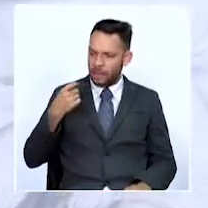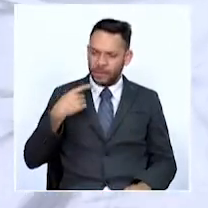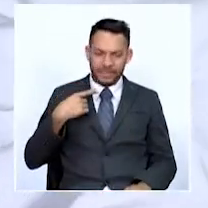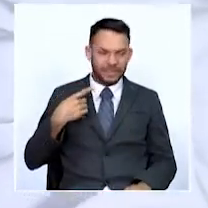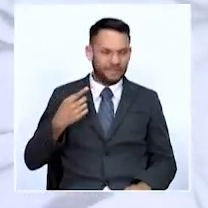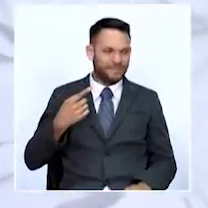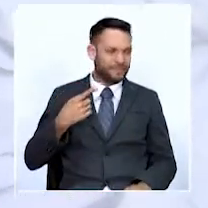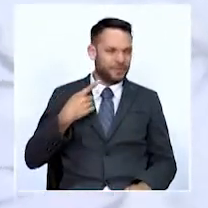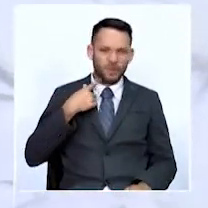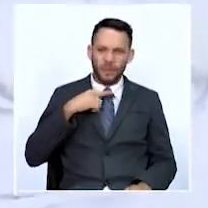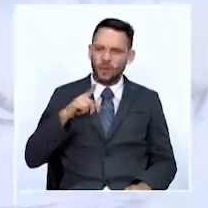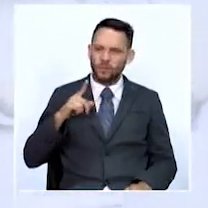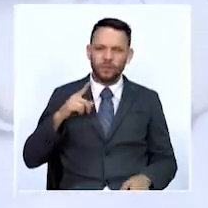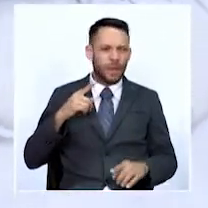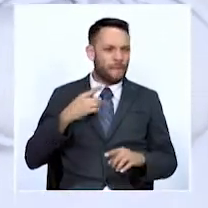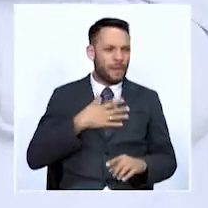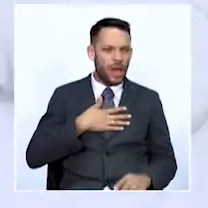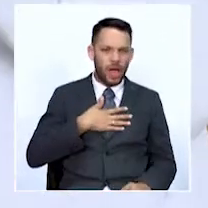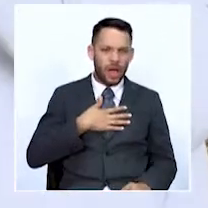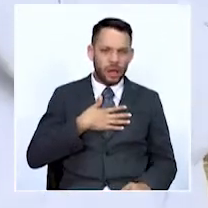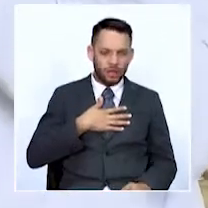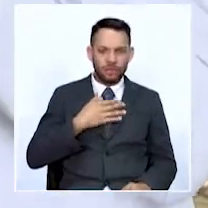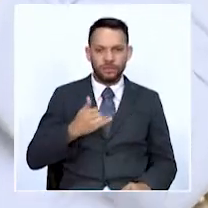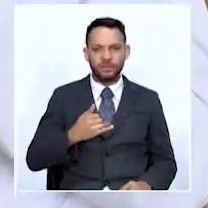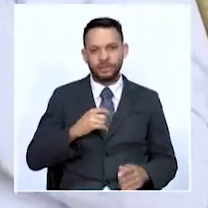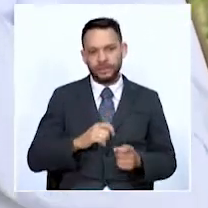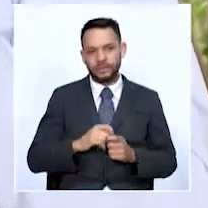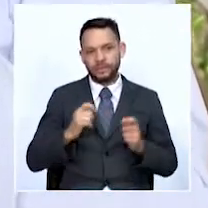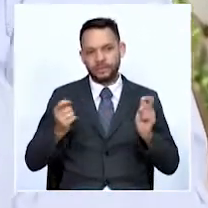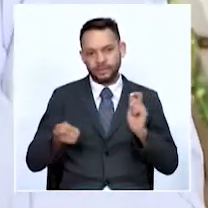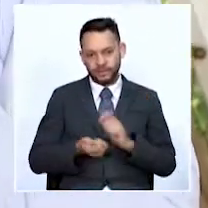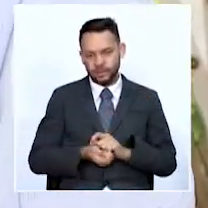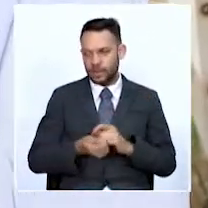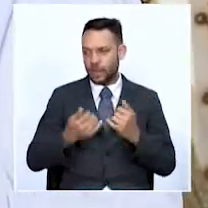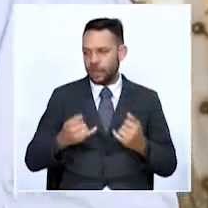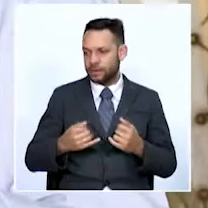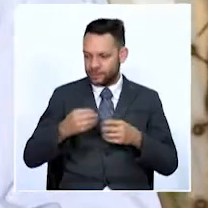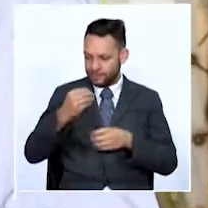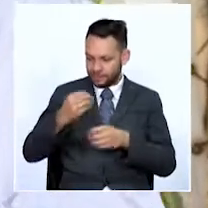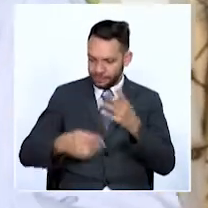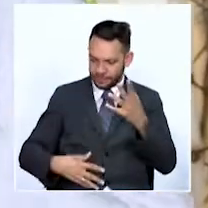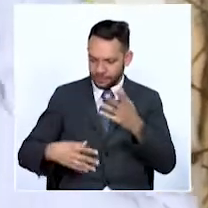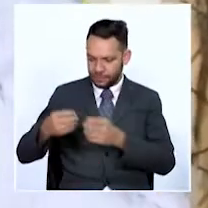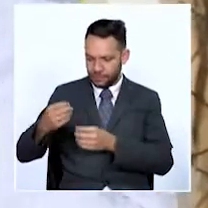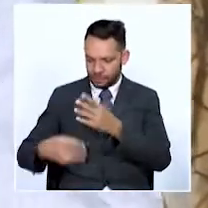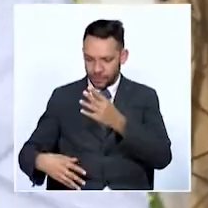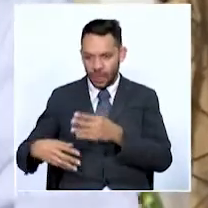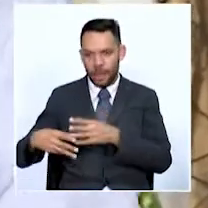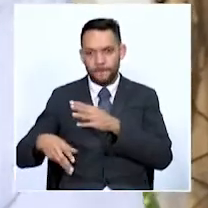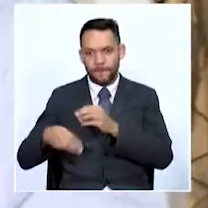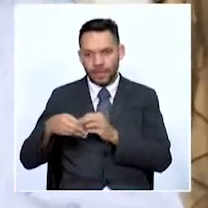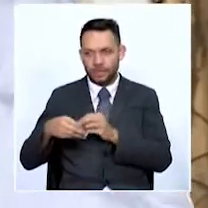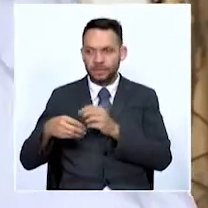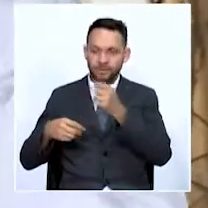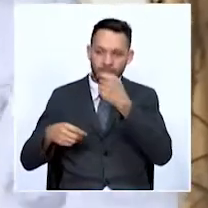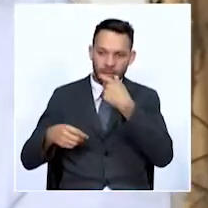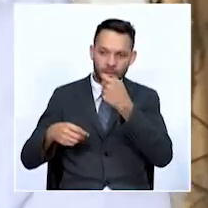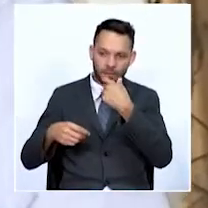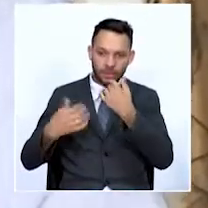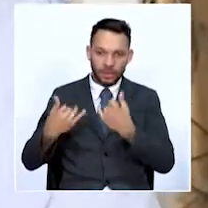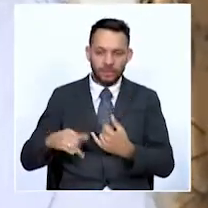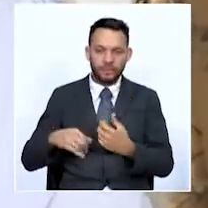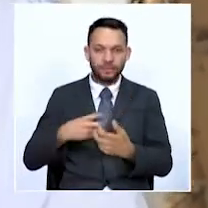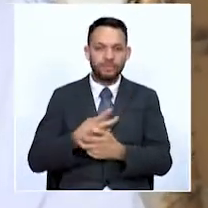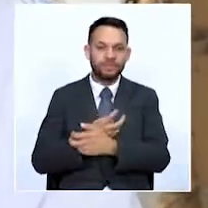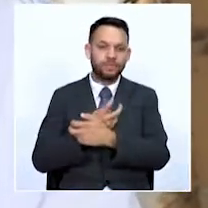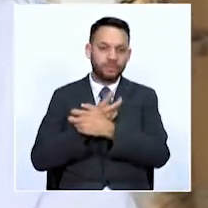algo, entonces ella tiene efectos secundarios por tanta cosa que está tomando. Inclusive mire que a ella le están dando un calcio especial y una